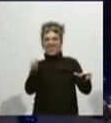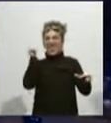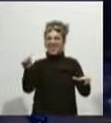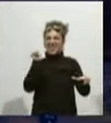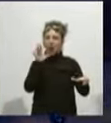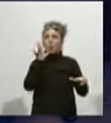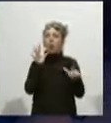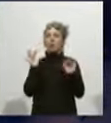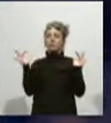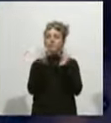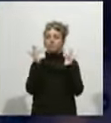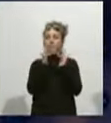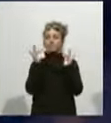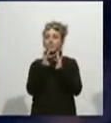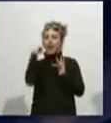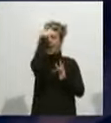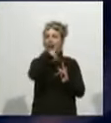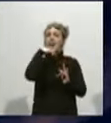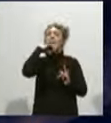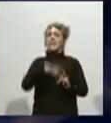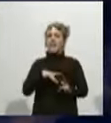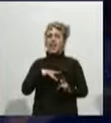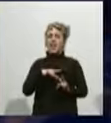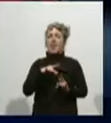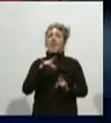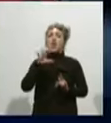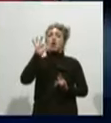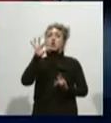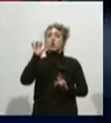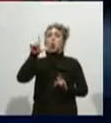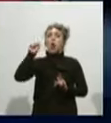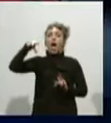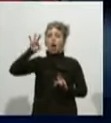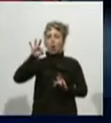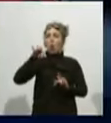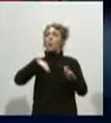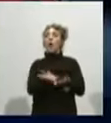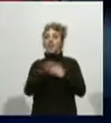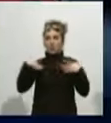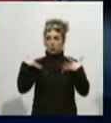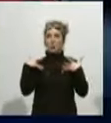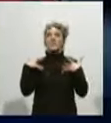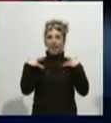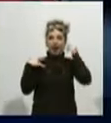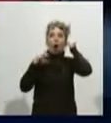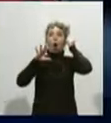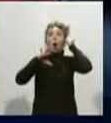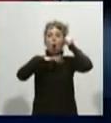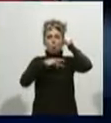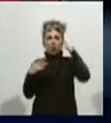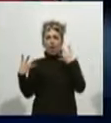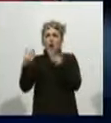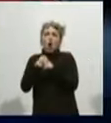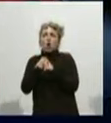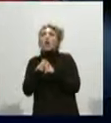con otro de nuestros rostros, con Babi Solano, que tengo la impresión que nos guarda una sorpresa. Es posible que esté con alguien. Babi,